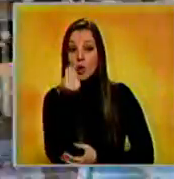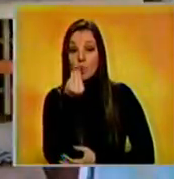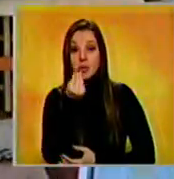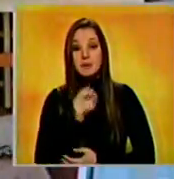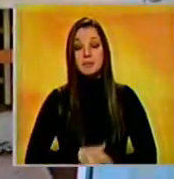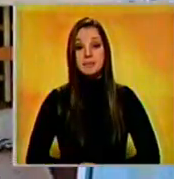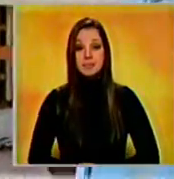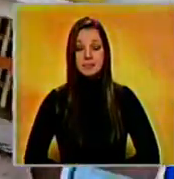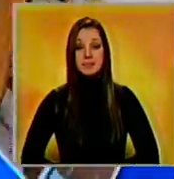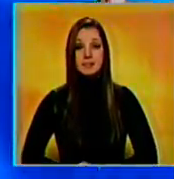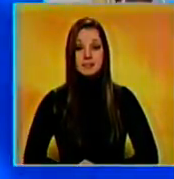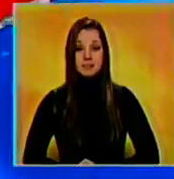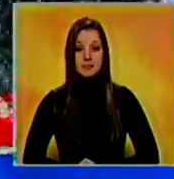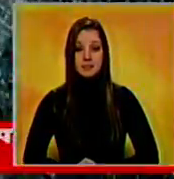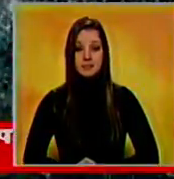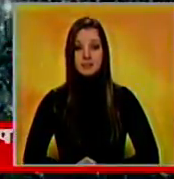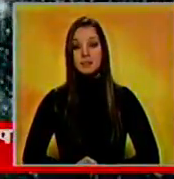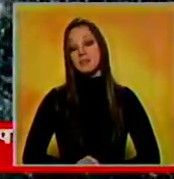Rebeldes